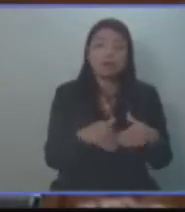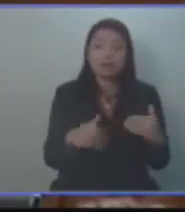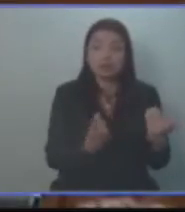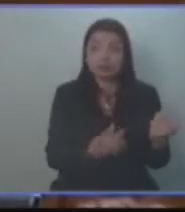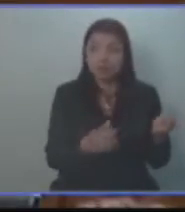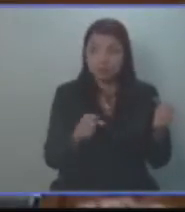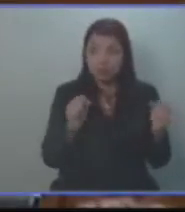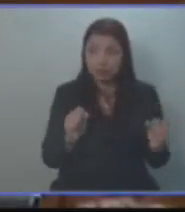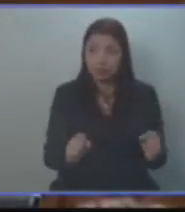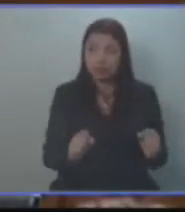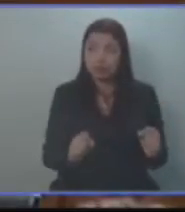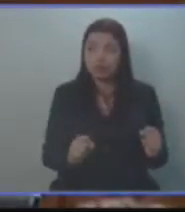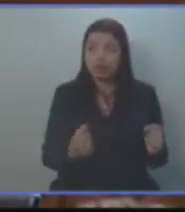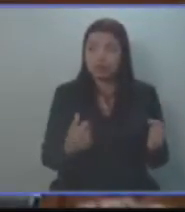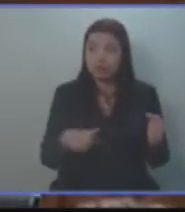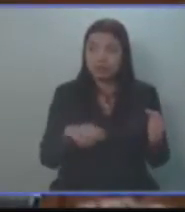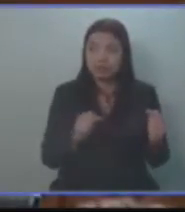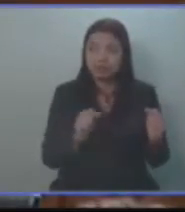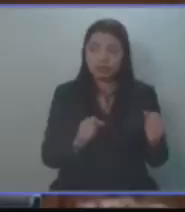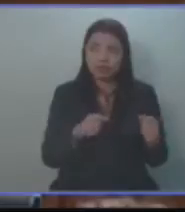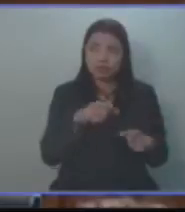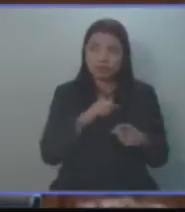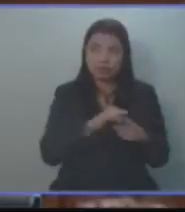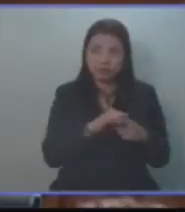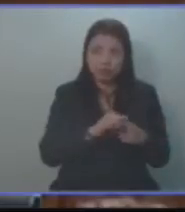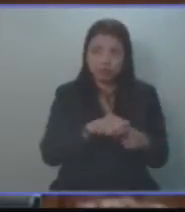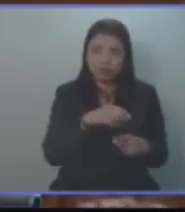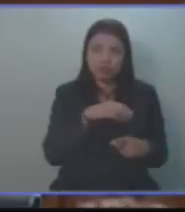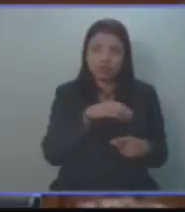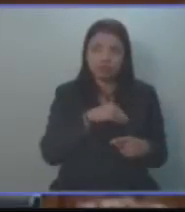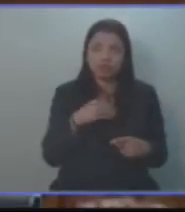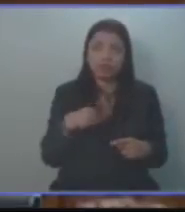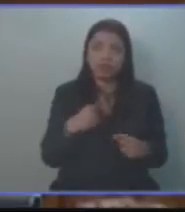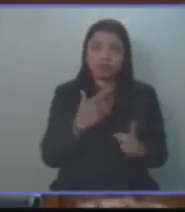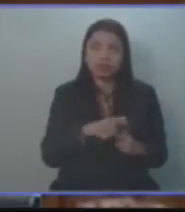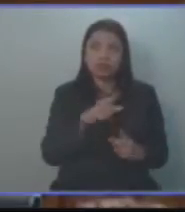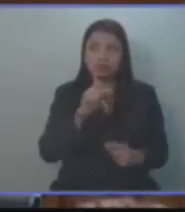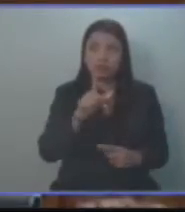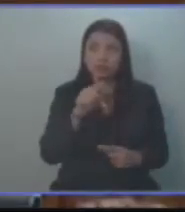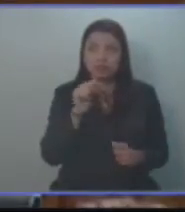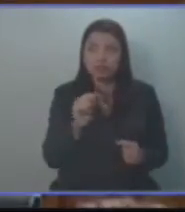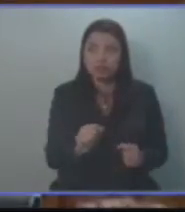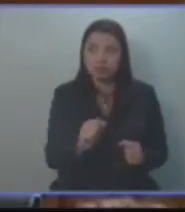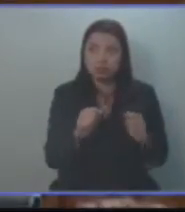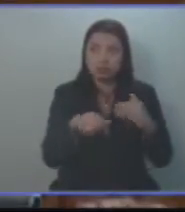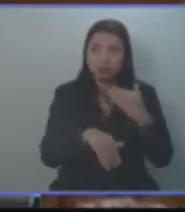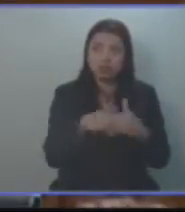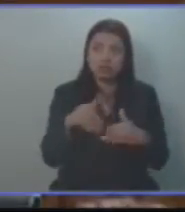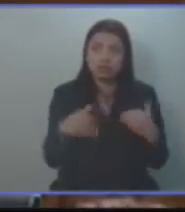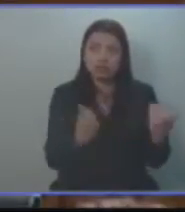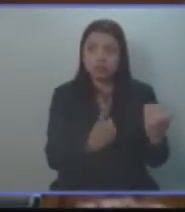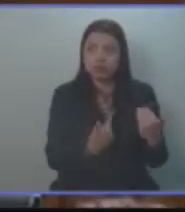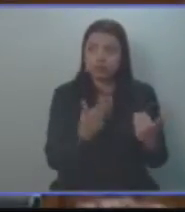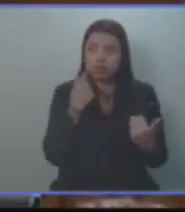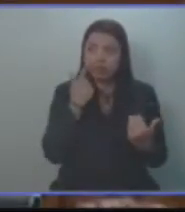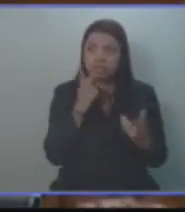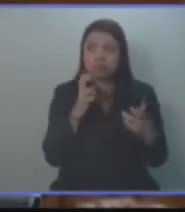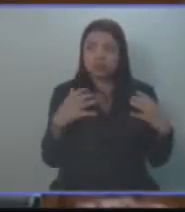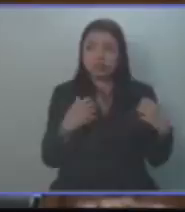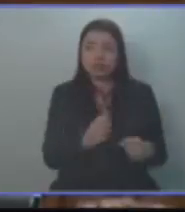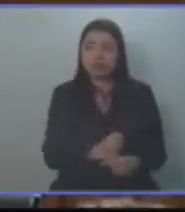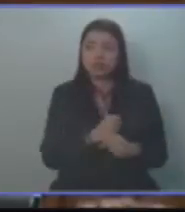para desarrollar adecuadamente sus prácticas clínicas. L, cumplir con todas las medidas de